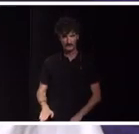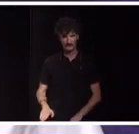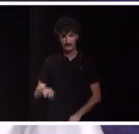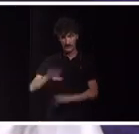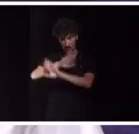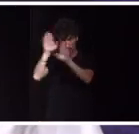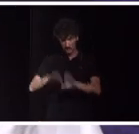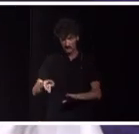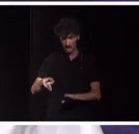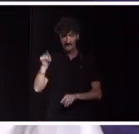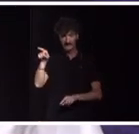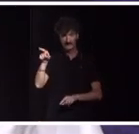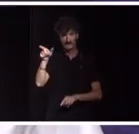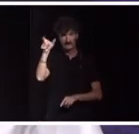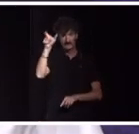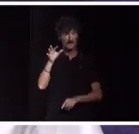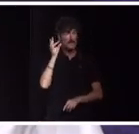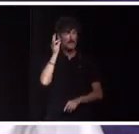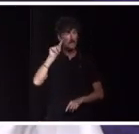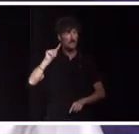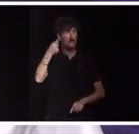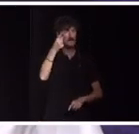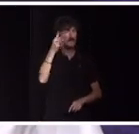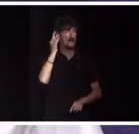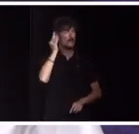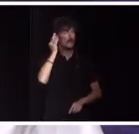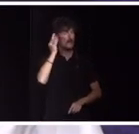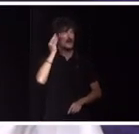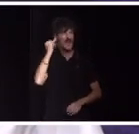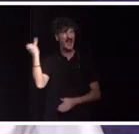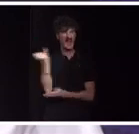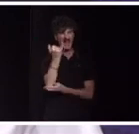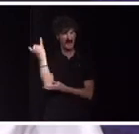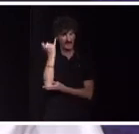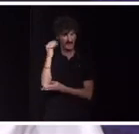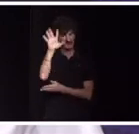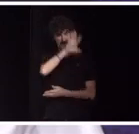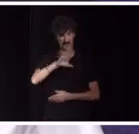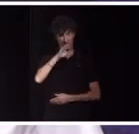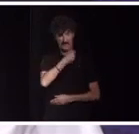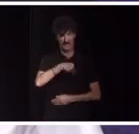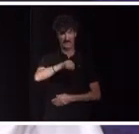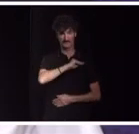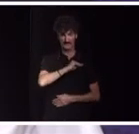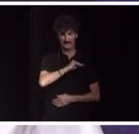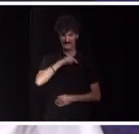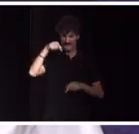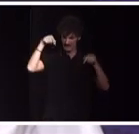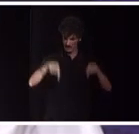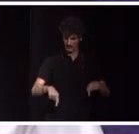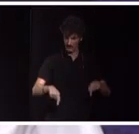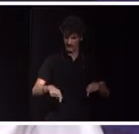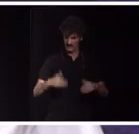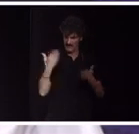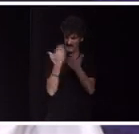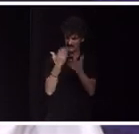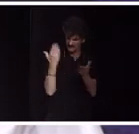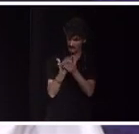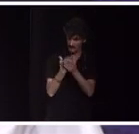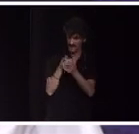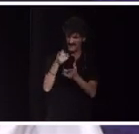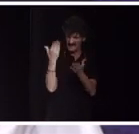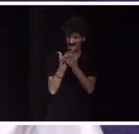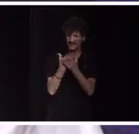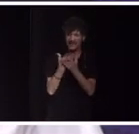mujer, la primera mujer que sea jefa del Estado en este país hoy, estudia en una